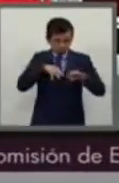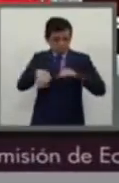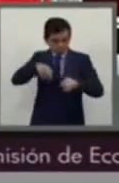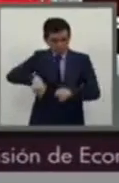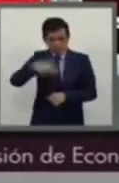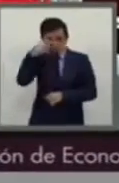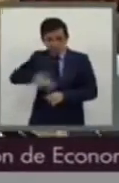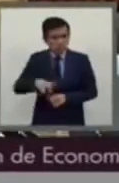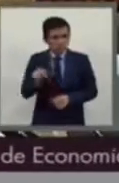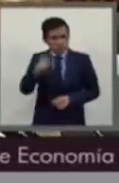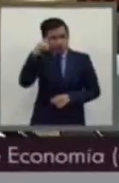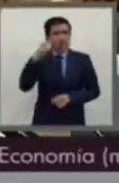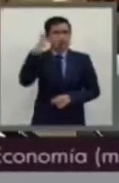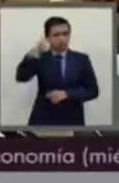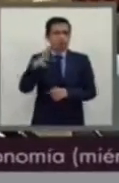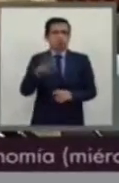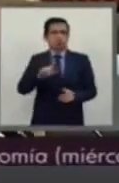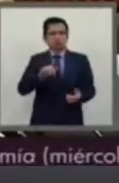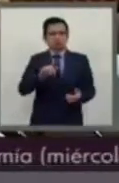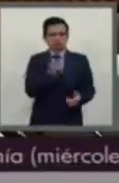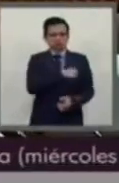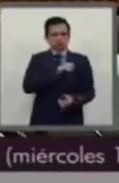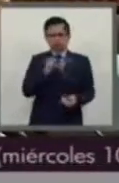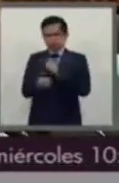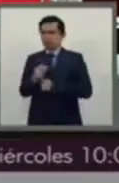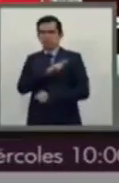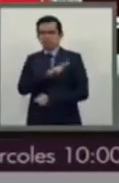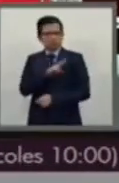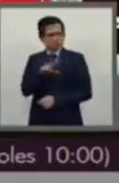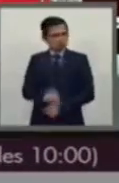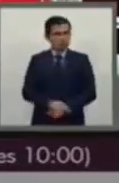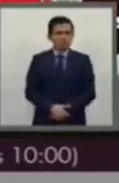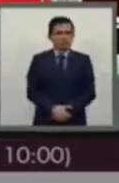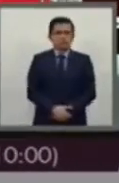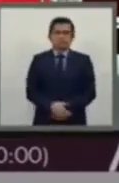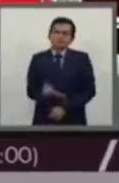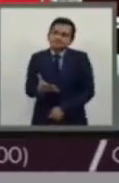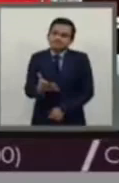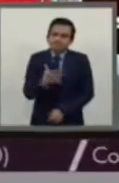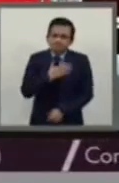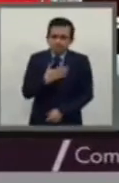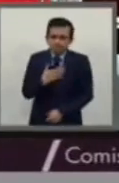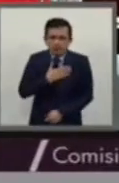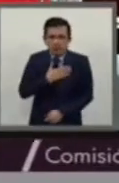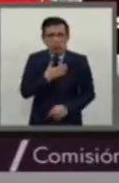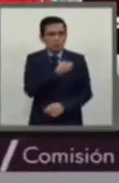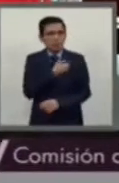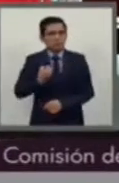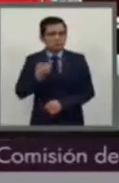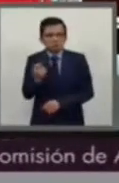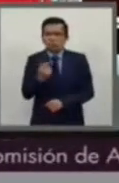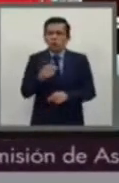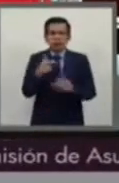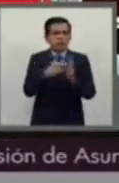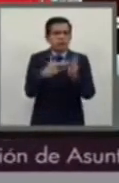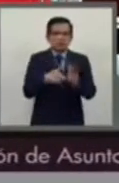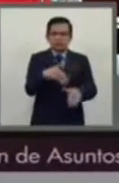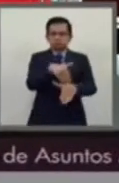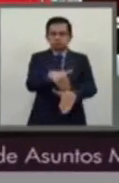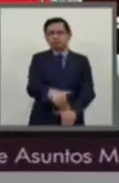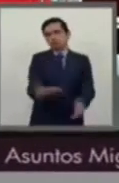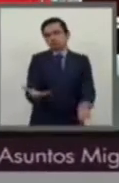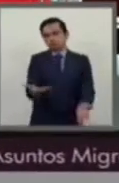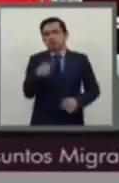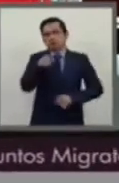salud de México. Gracias. Gracias, diputado. Reiterar que mi obligación es aplicar el reglamento. El diputado ya anunció que presentará un punto de